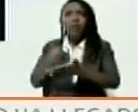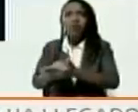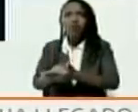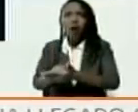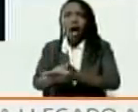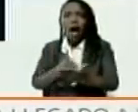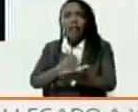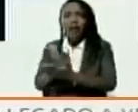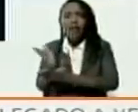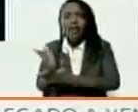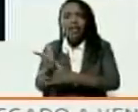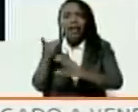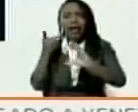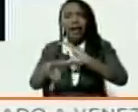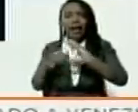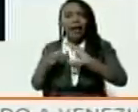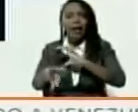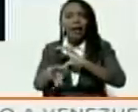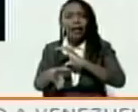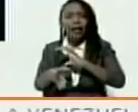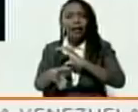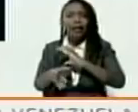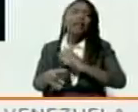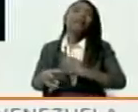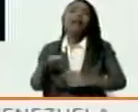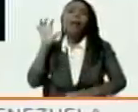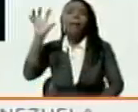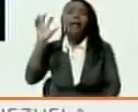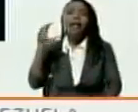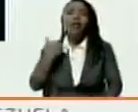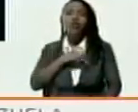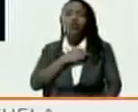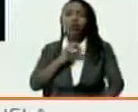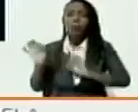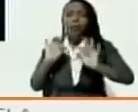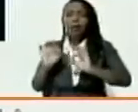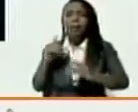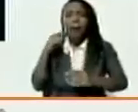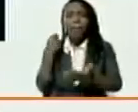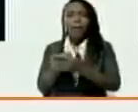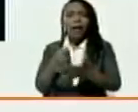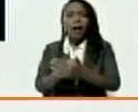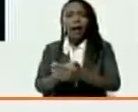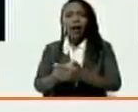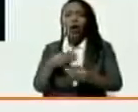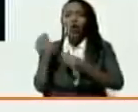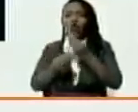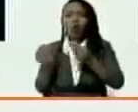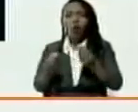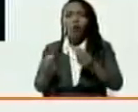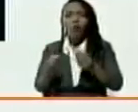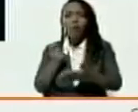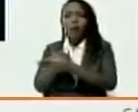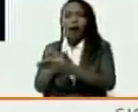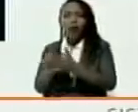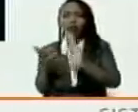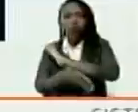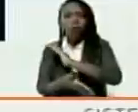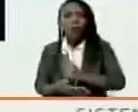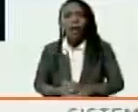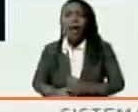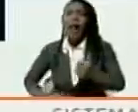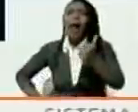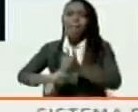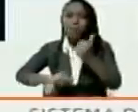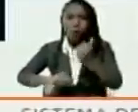a través del carnet de la patria para pagar nóminas. Estamos preparados para pagar las nóminas que haya que pagarlas. Para el apoyo